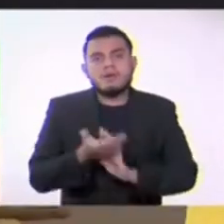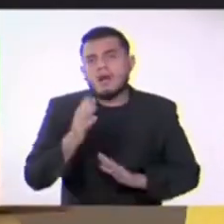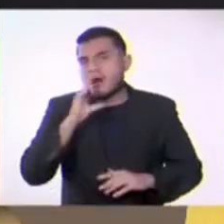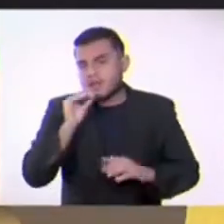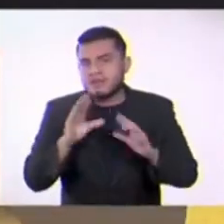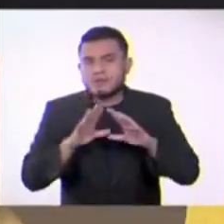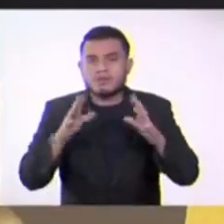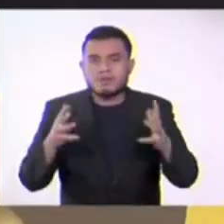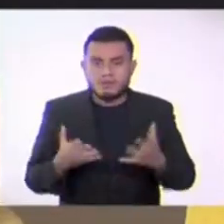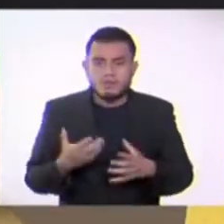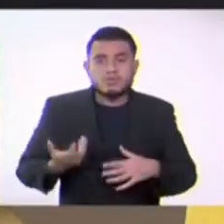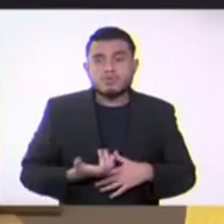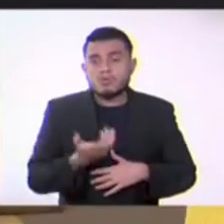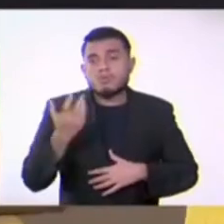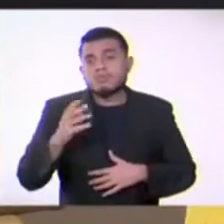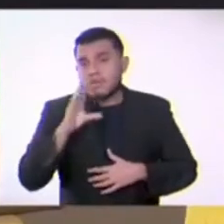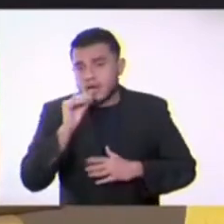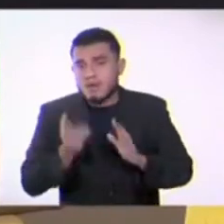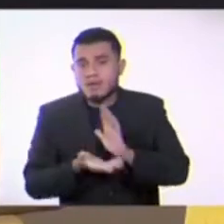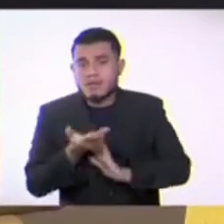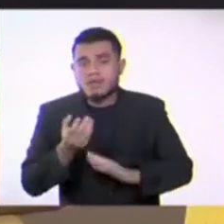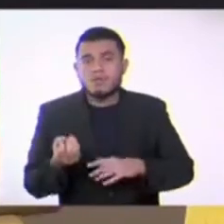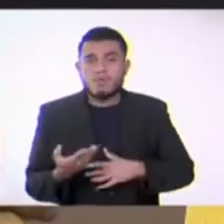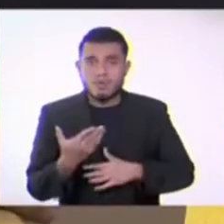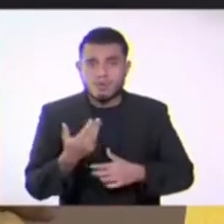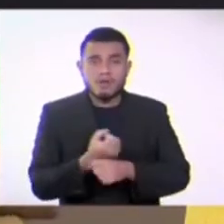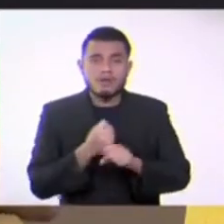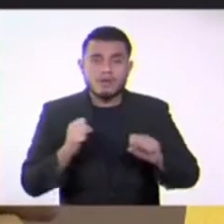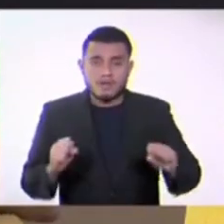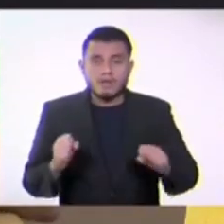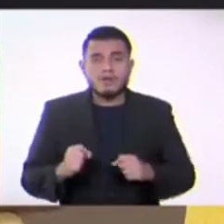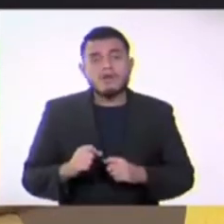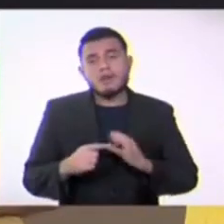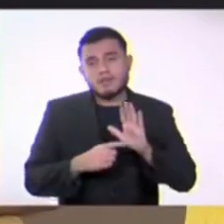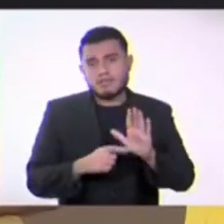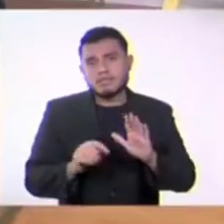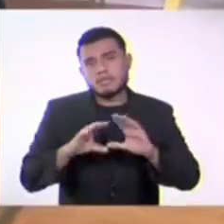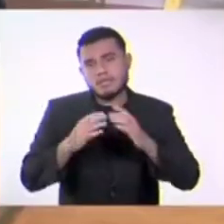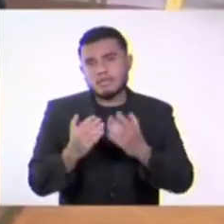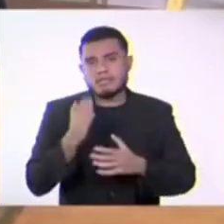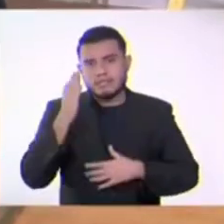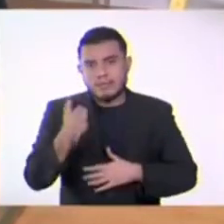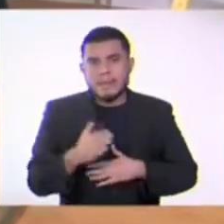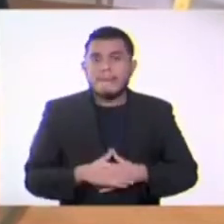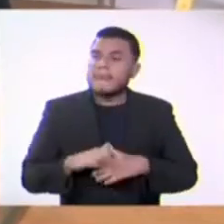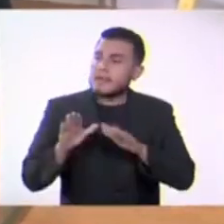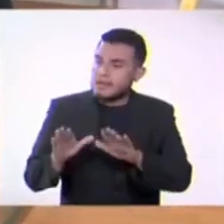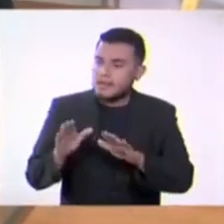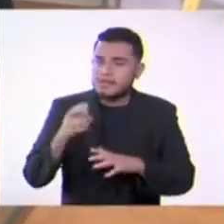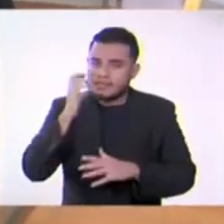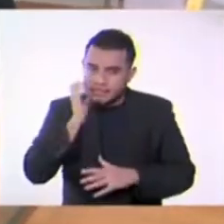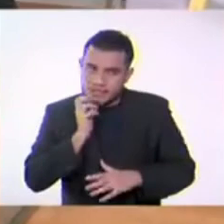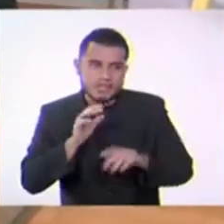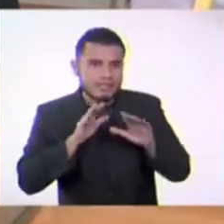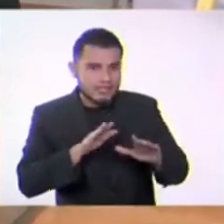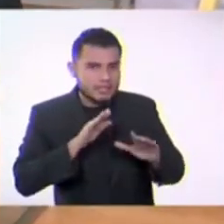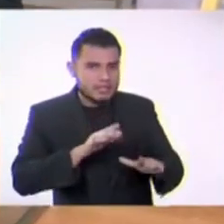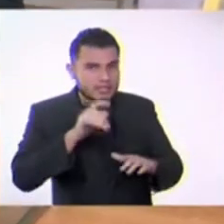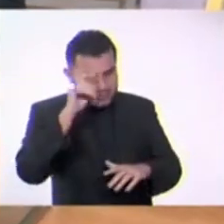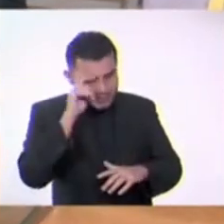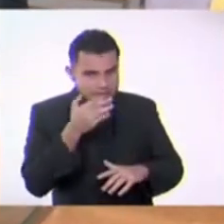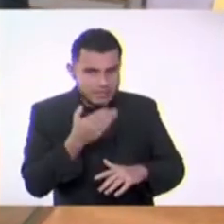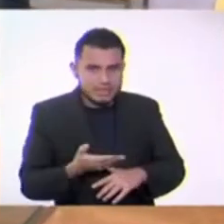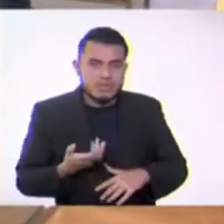globalización, vamos a seguir hablando de neoliberalismo en los programas que vienen. Okay. Gracias, Federico, gracias, Candy, por toda